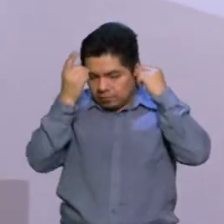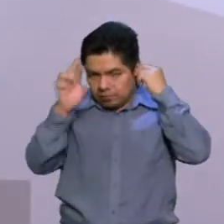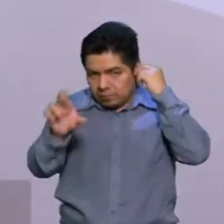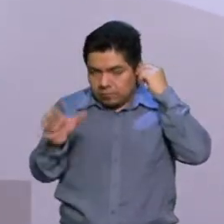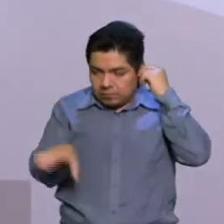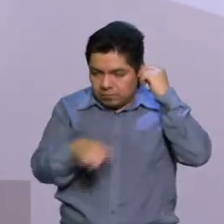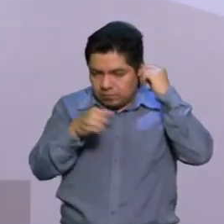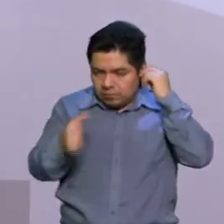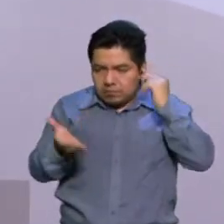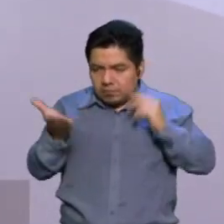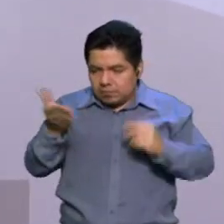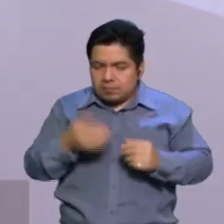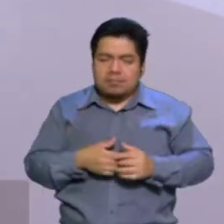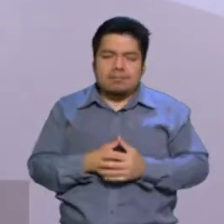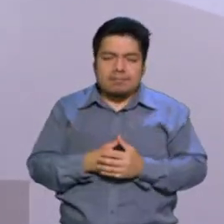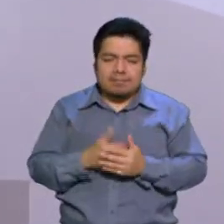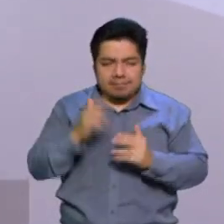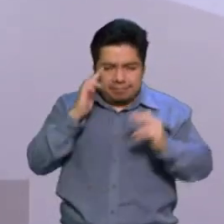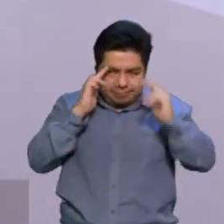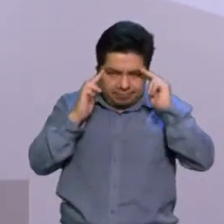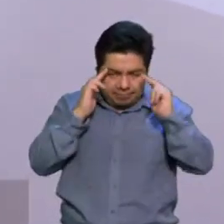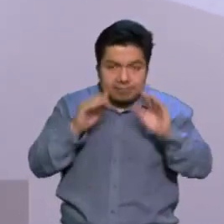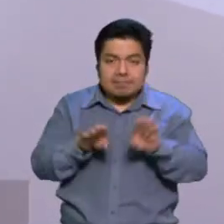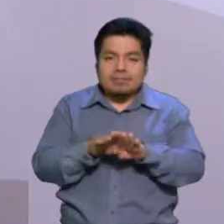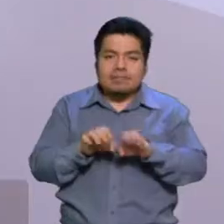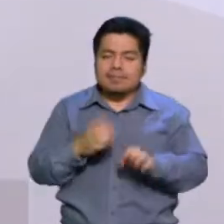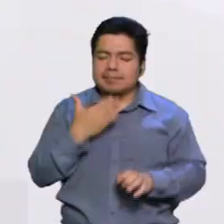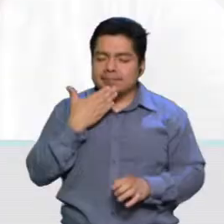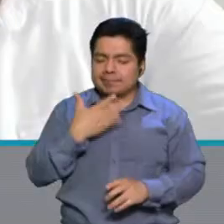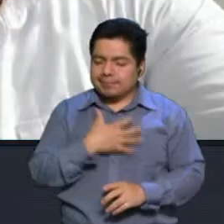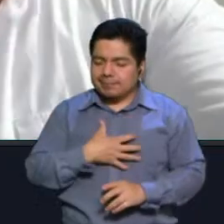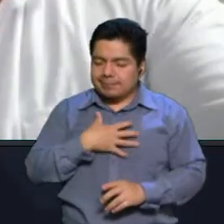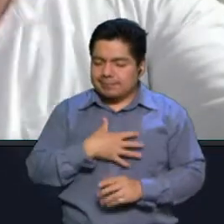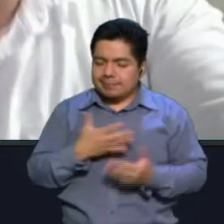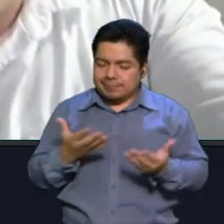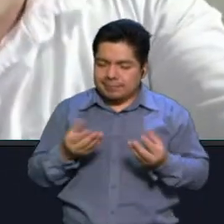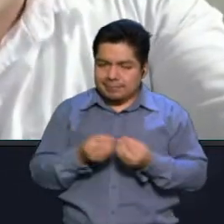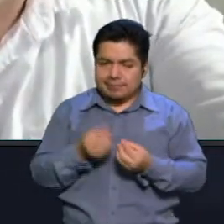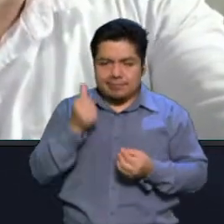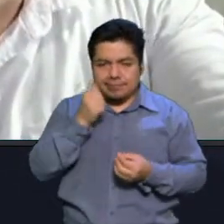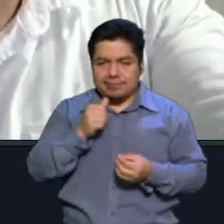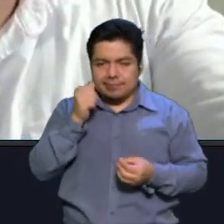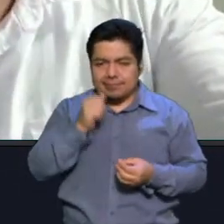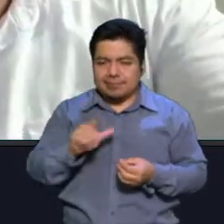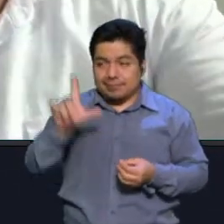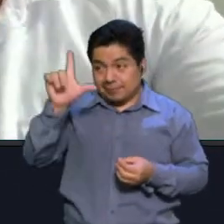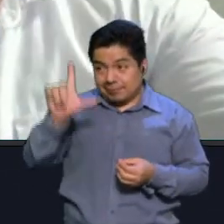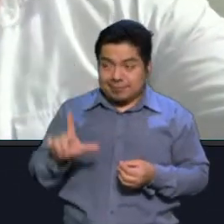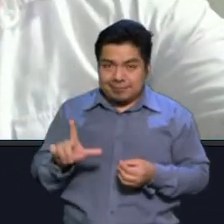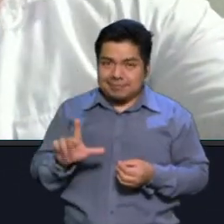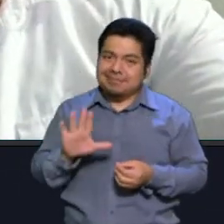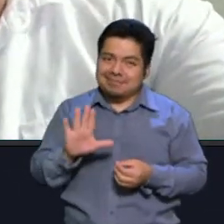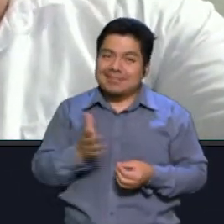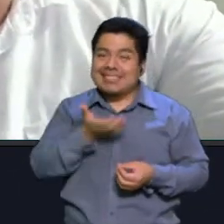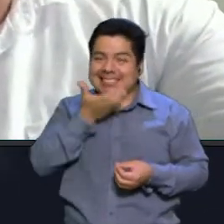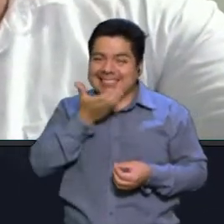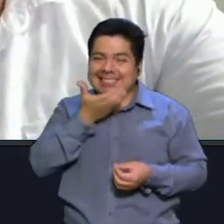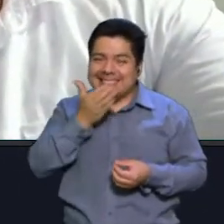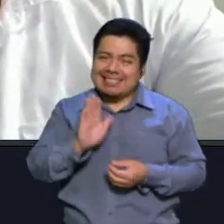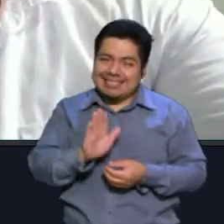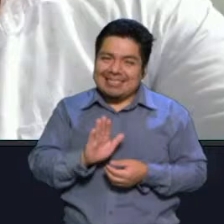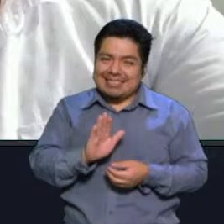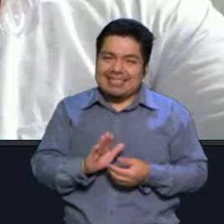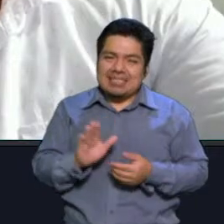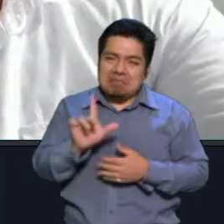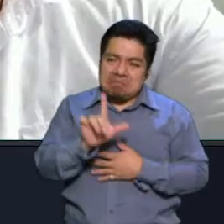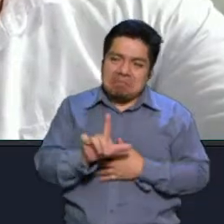¿cómo está? Hola, ¿qué tal, Braulio? Buenas noches, muy contento de estar contigo como cada lunes que se nos está haciendo costumbre. Sí,